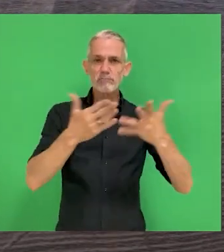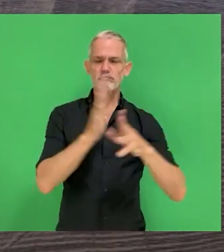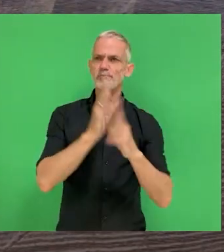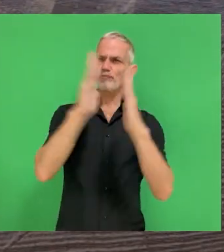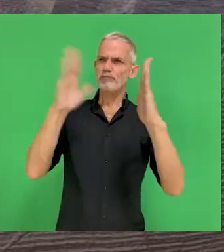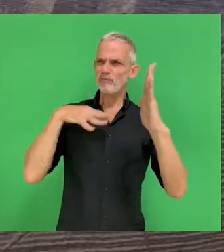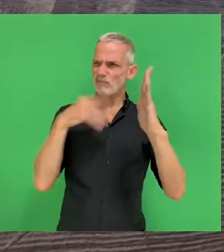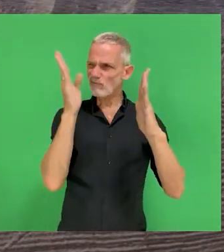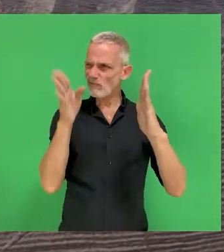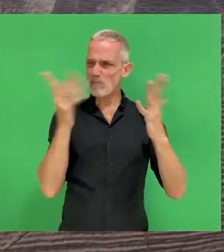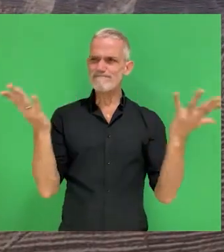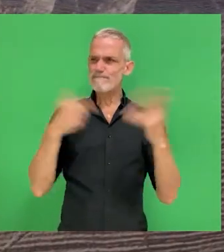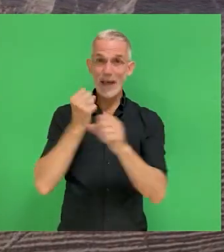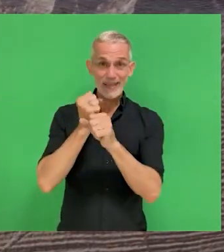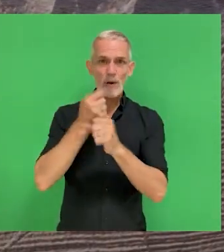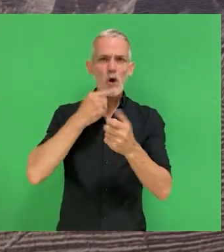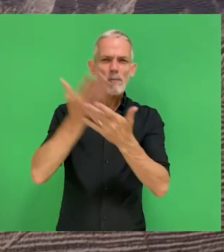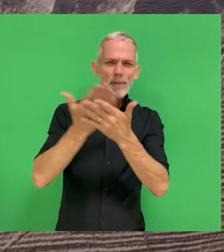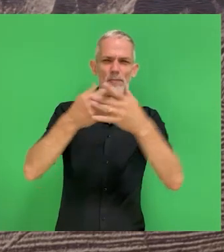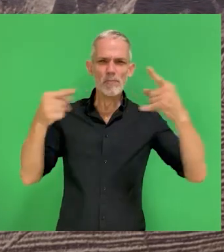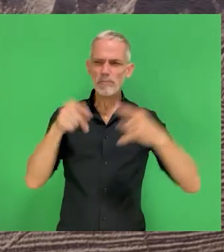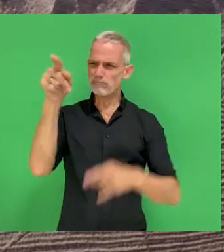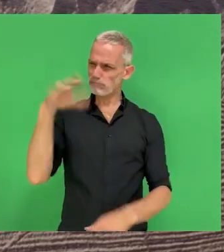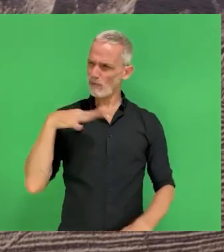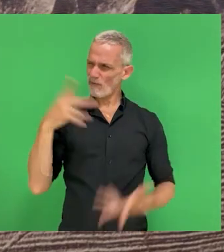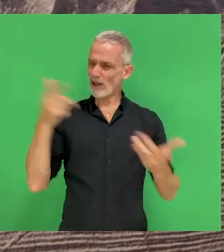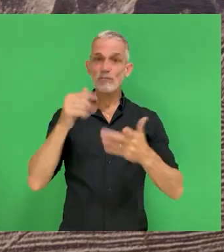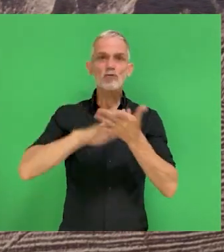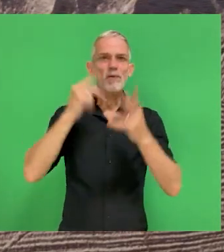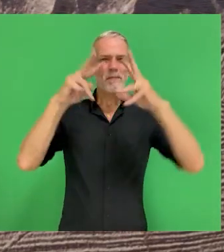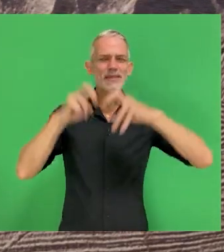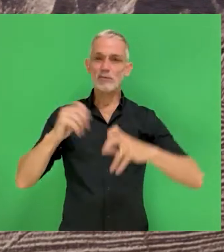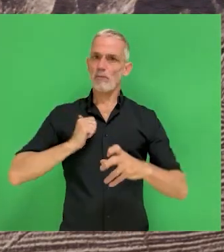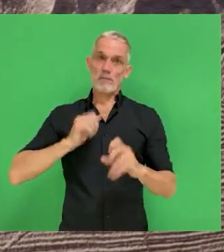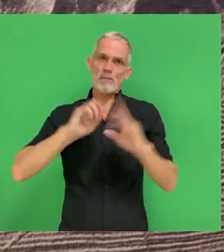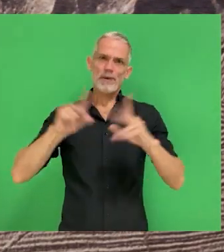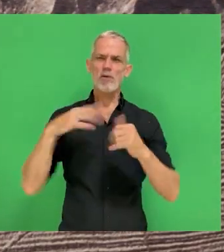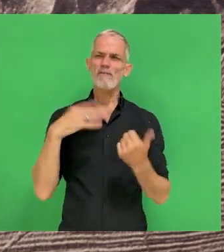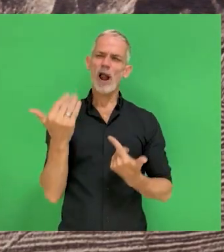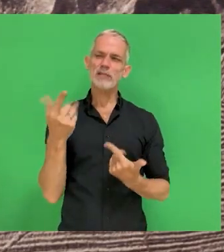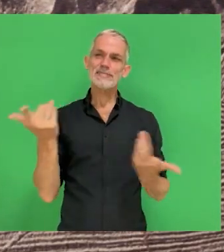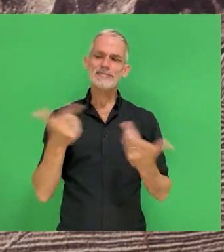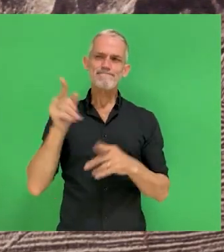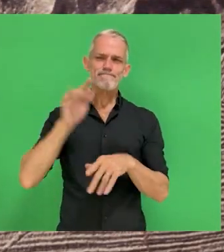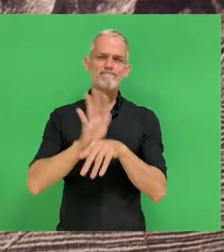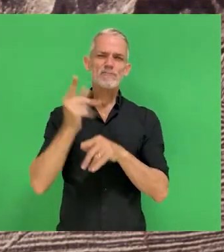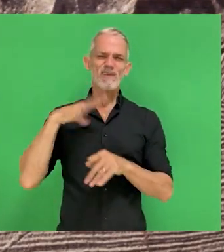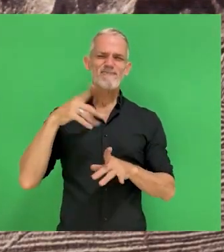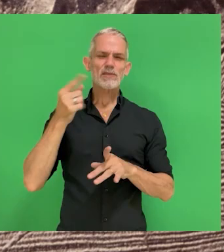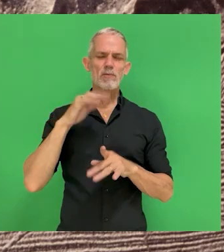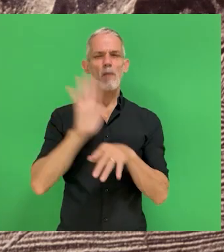siempre presente para quienes trabajan con documentos vinculados a delitos de lesa humanidad. La falta muestra un camino